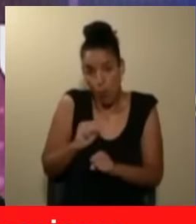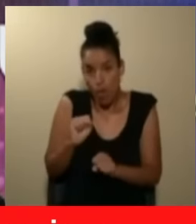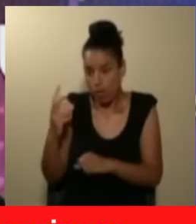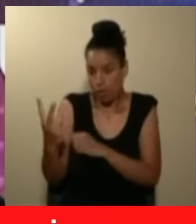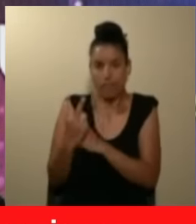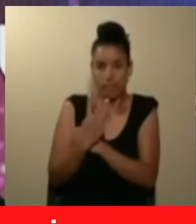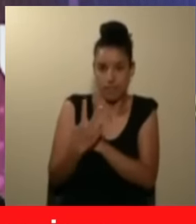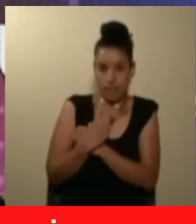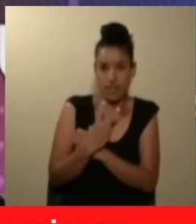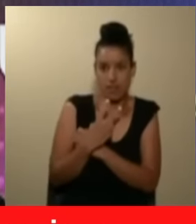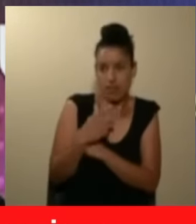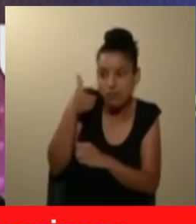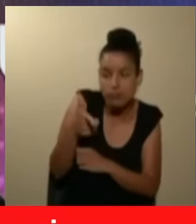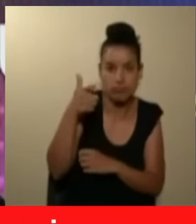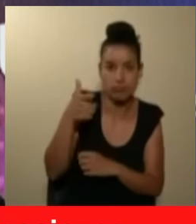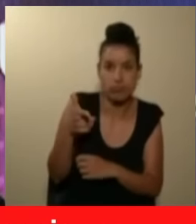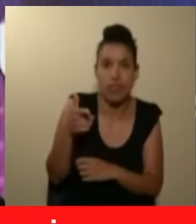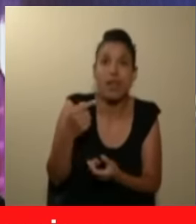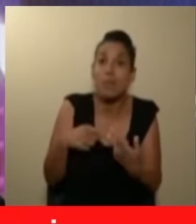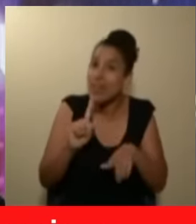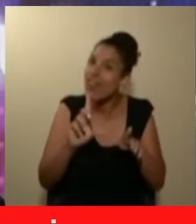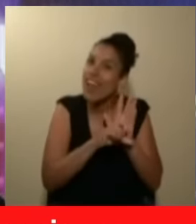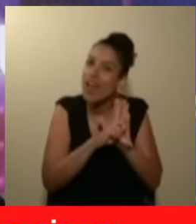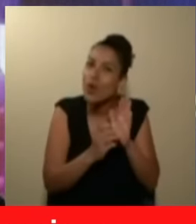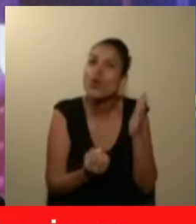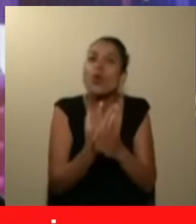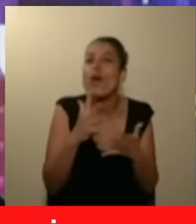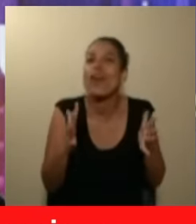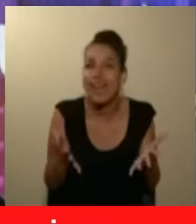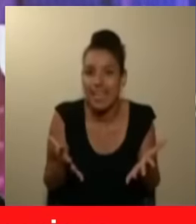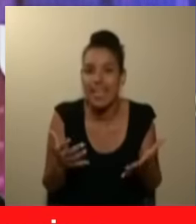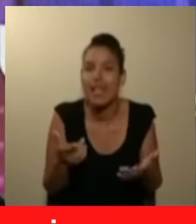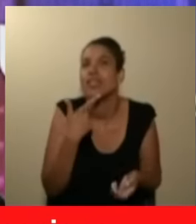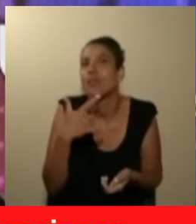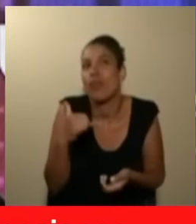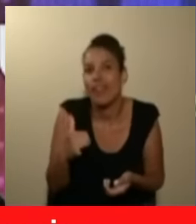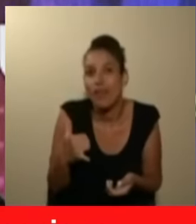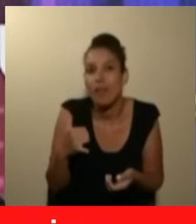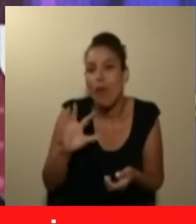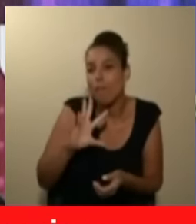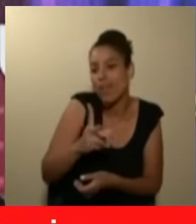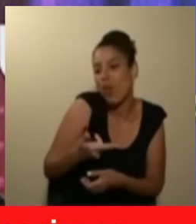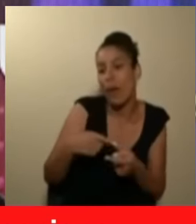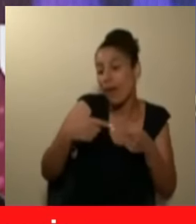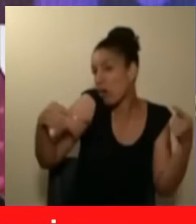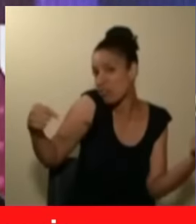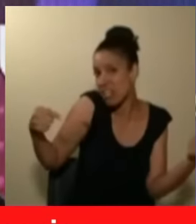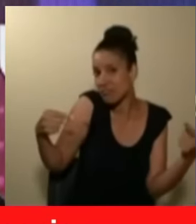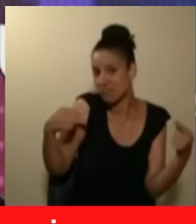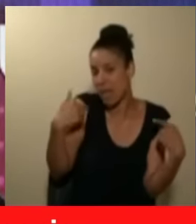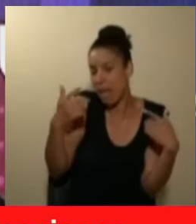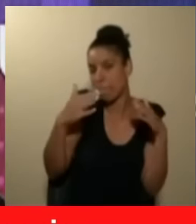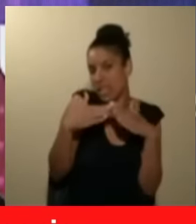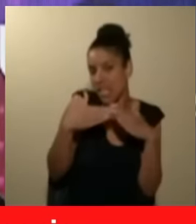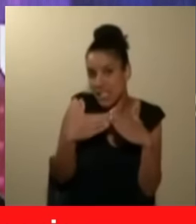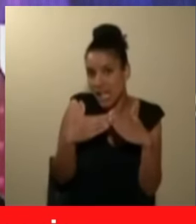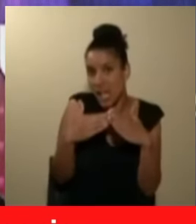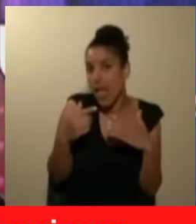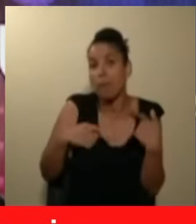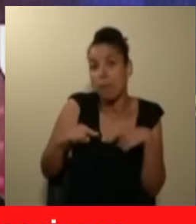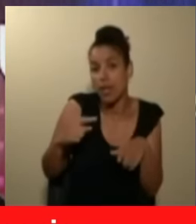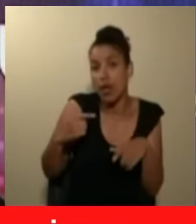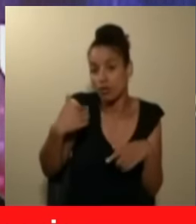con relación a los bienes materiales cuando no hay riesgo de agresión física. Nos parece un despropósito